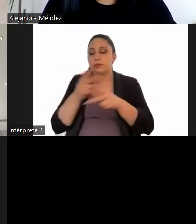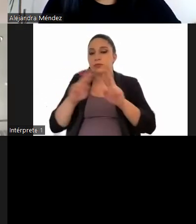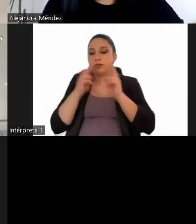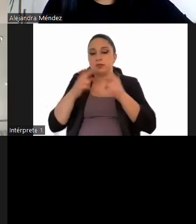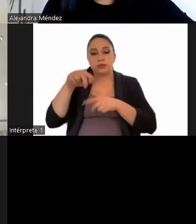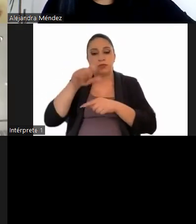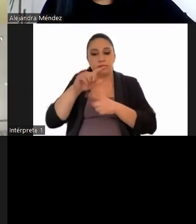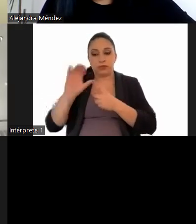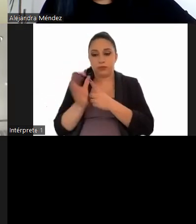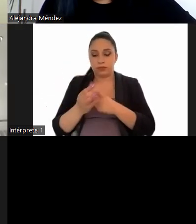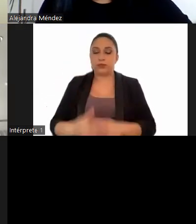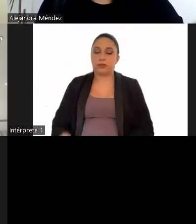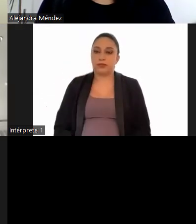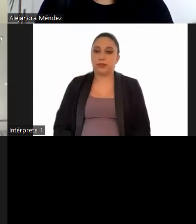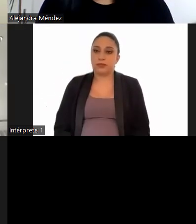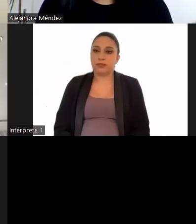comisión.